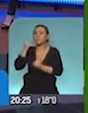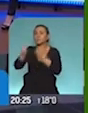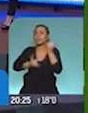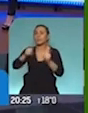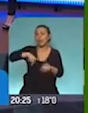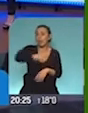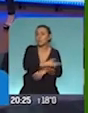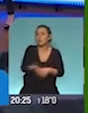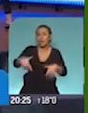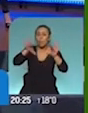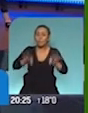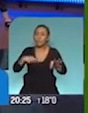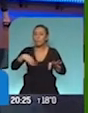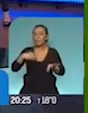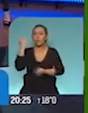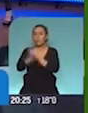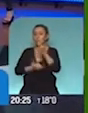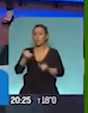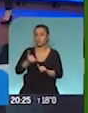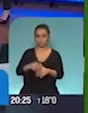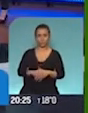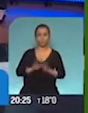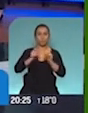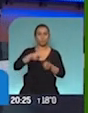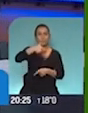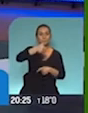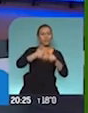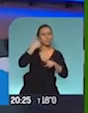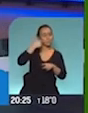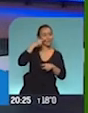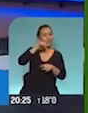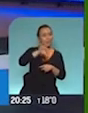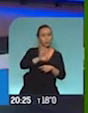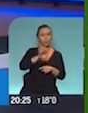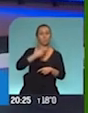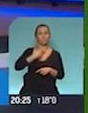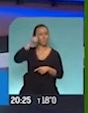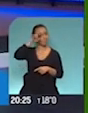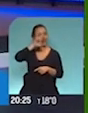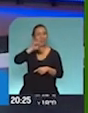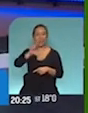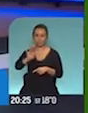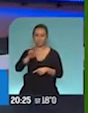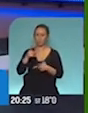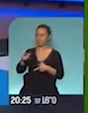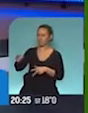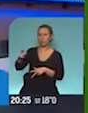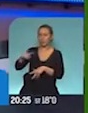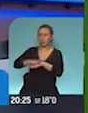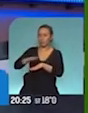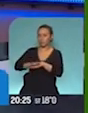cuando él forma parte como responsable político, como autor intelectual de lo que terminó